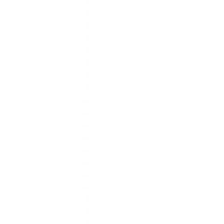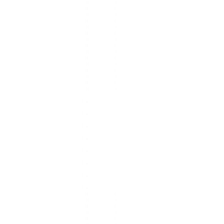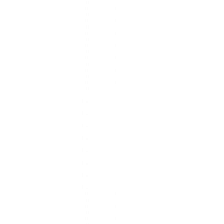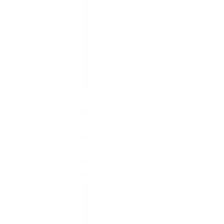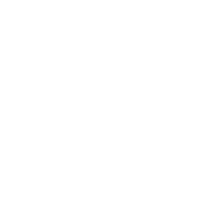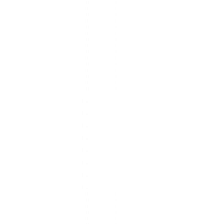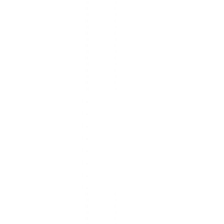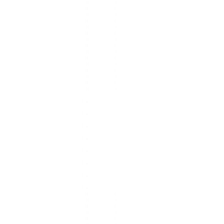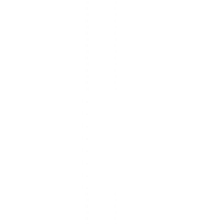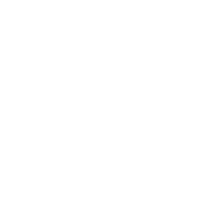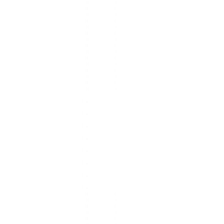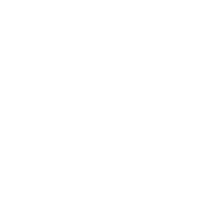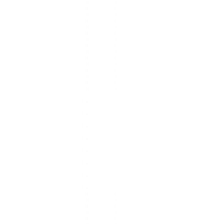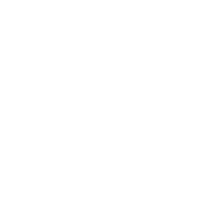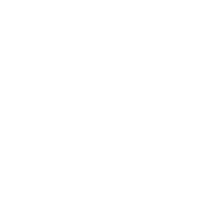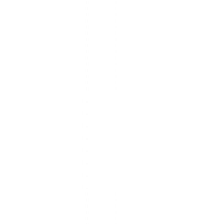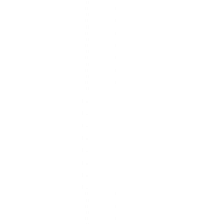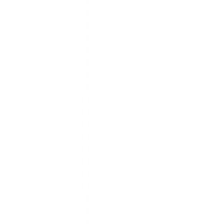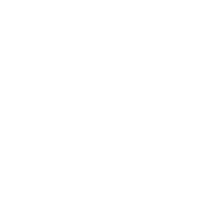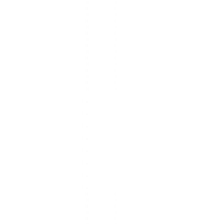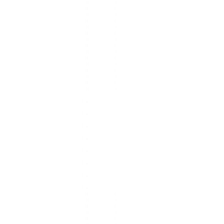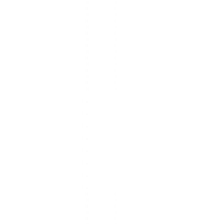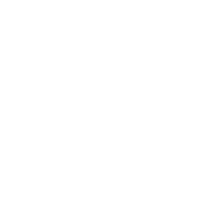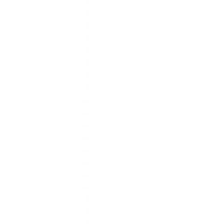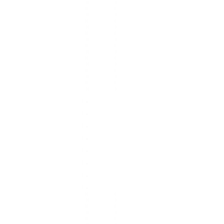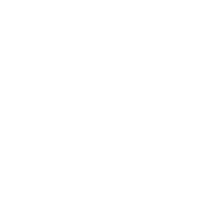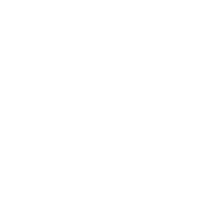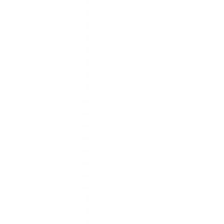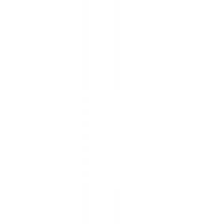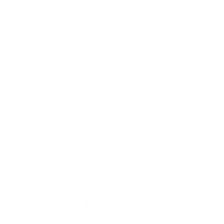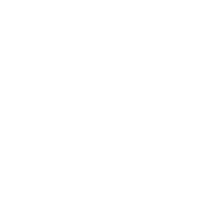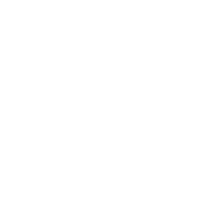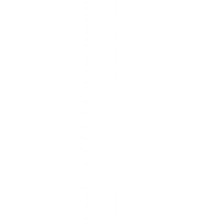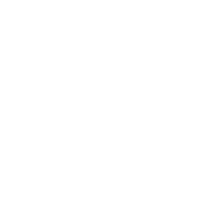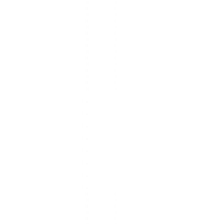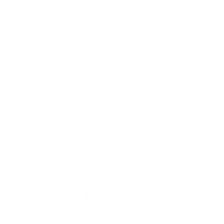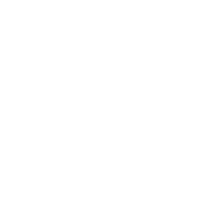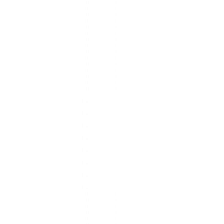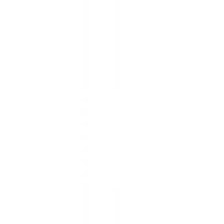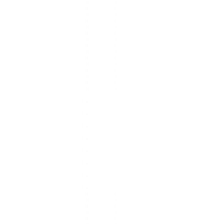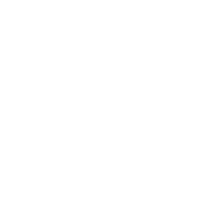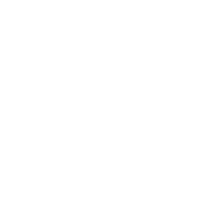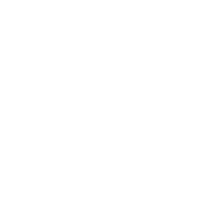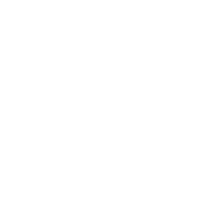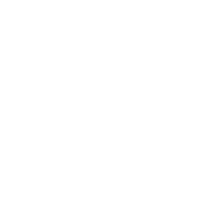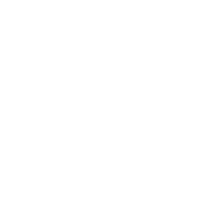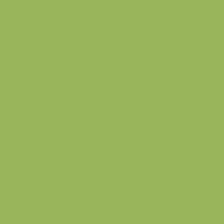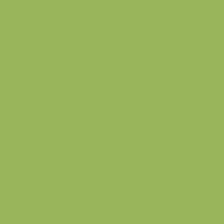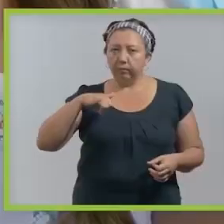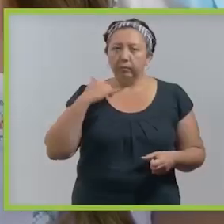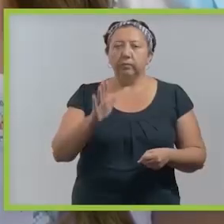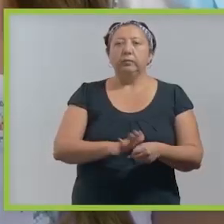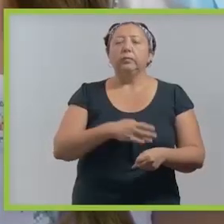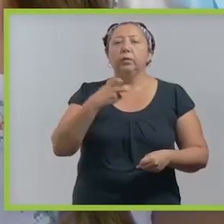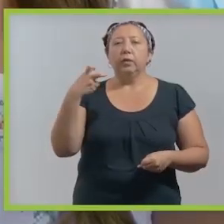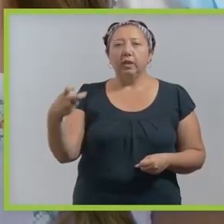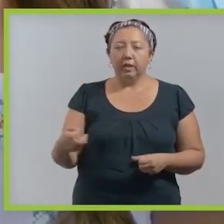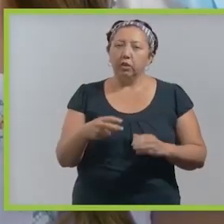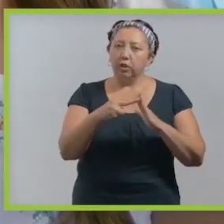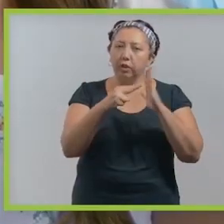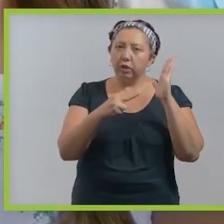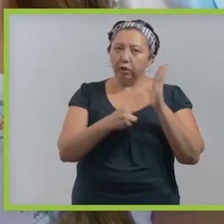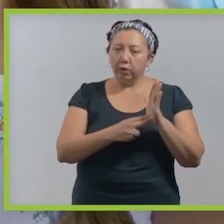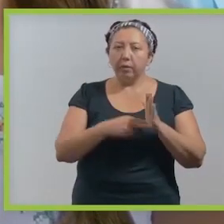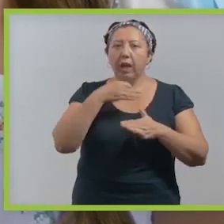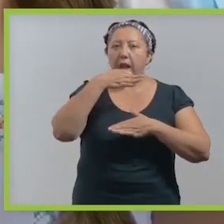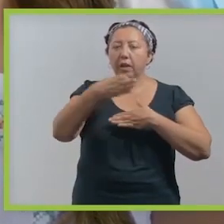contagio abajo del 1%, eso es a lo que tenemos que seguir trabajando todos los yucatecos, y por eso es que las